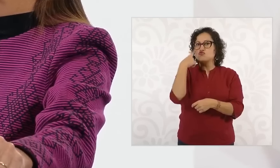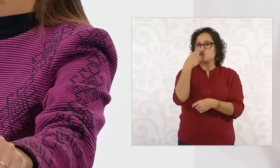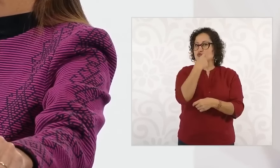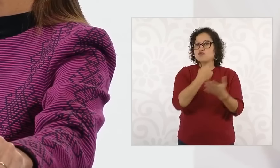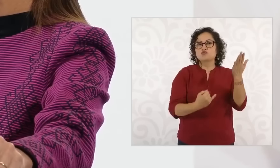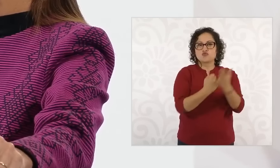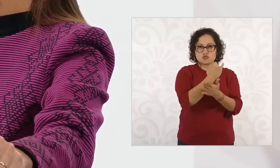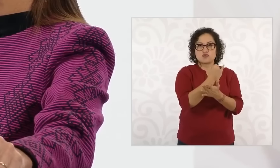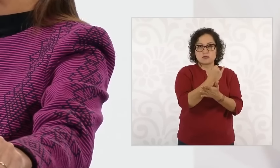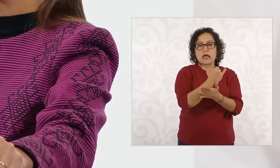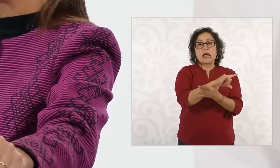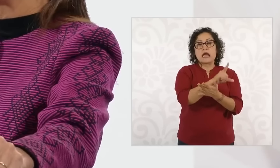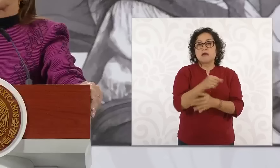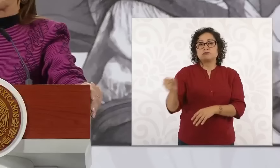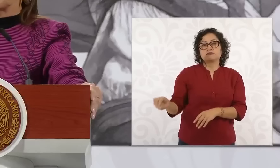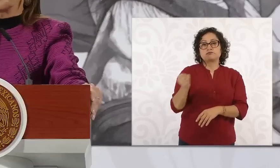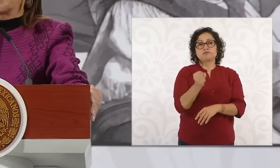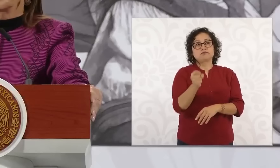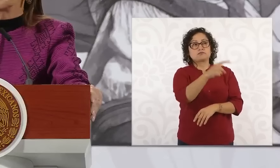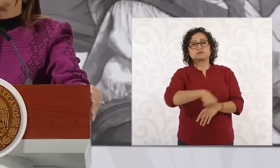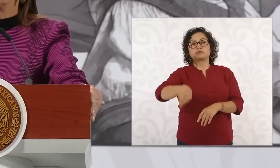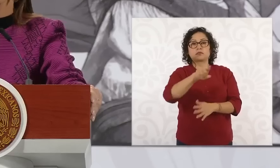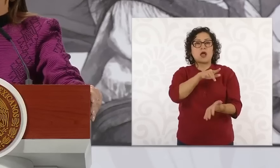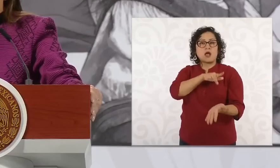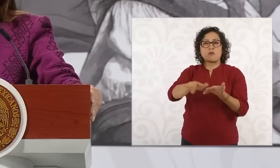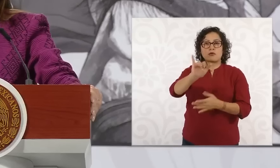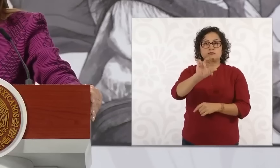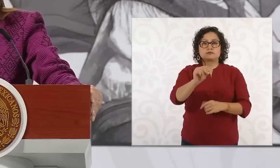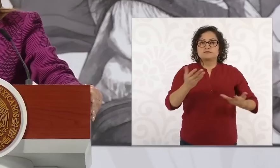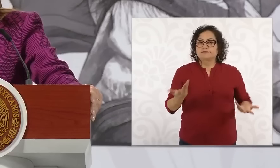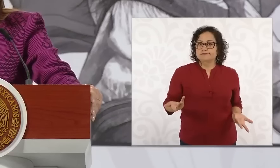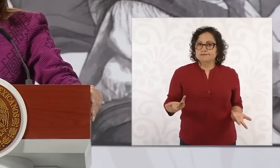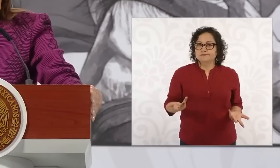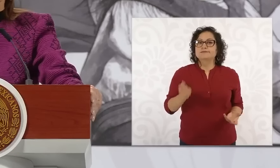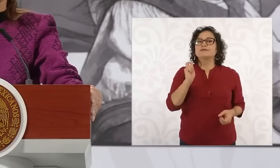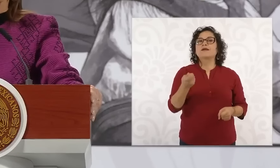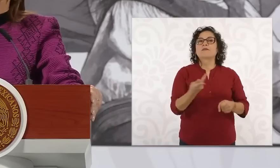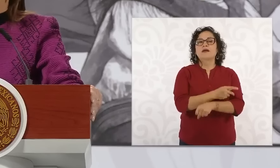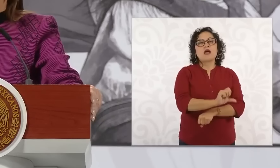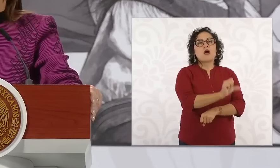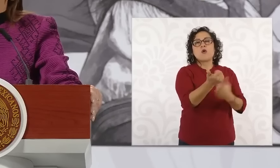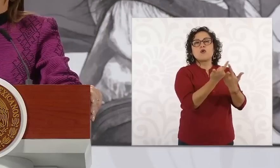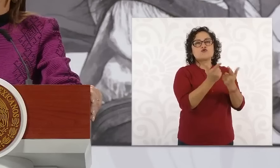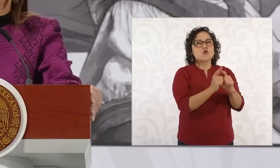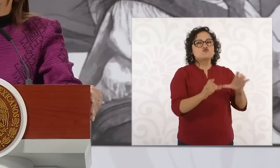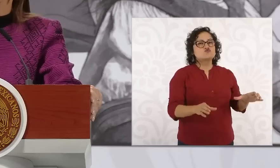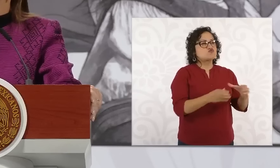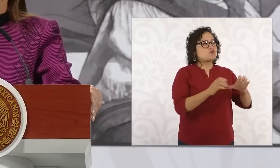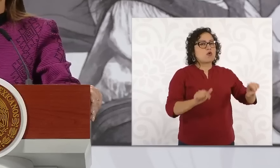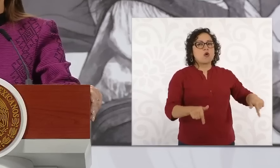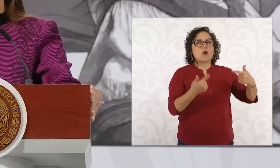gobernantes. Entonces, lo que le ha pasado a la oposición en México es que ya es contra todo y a favor de